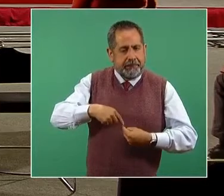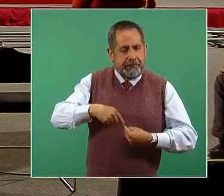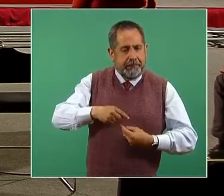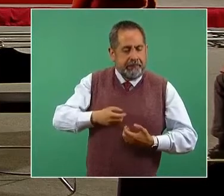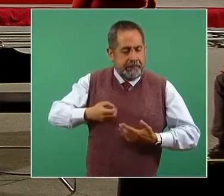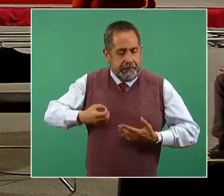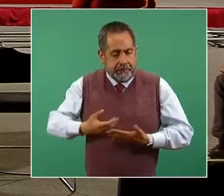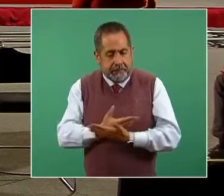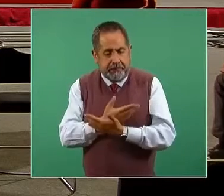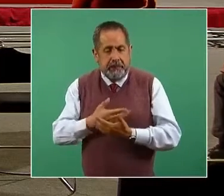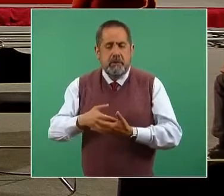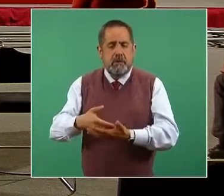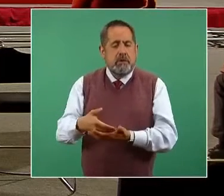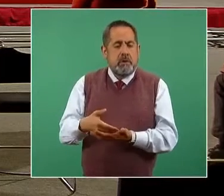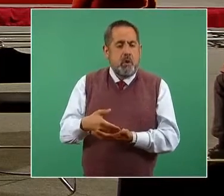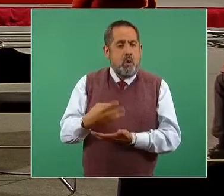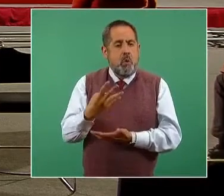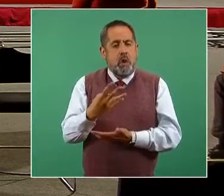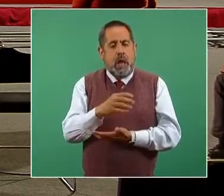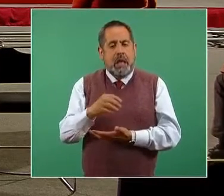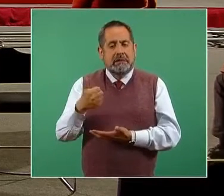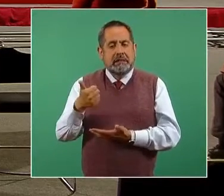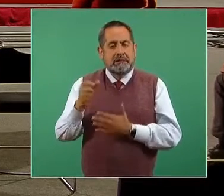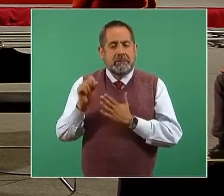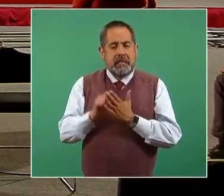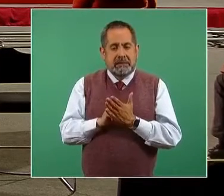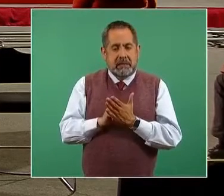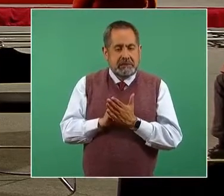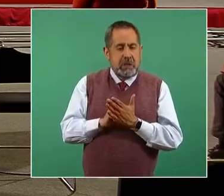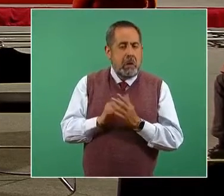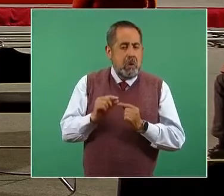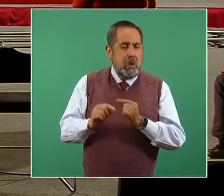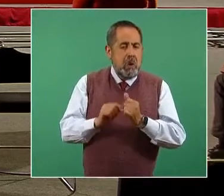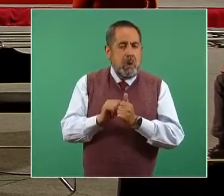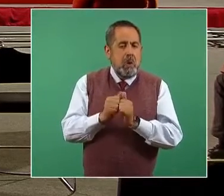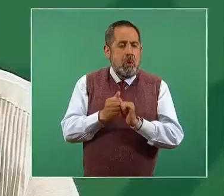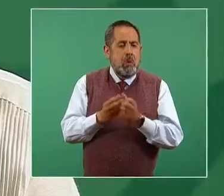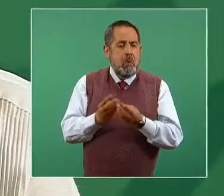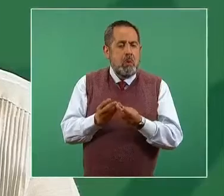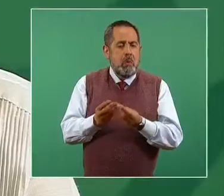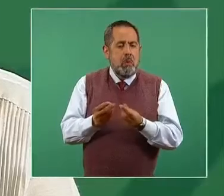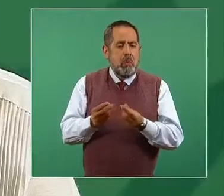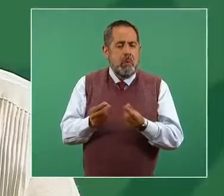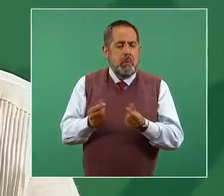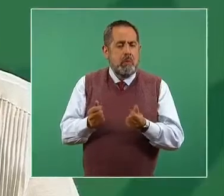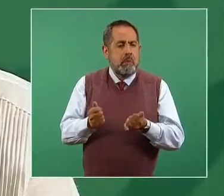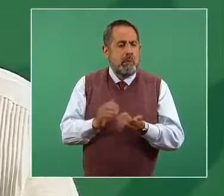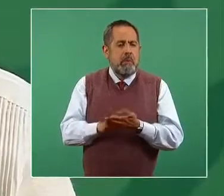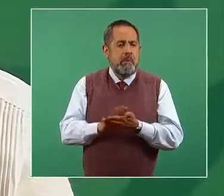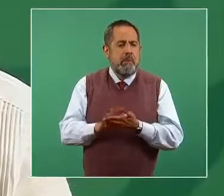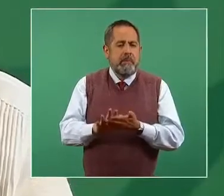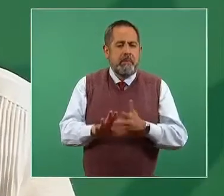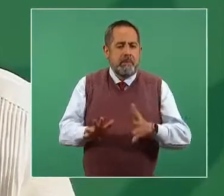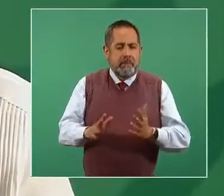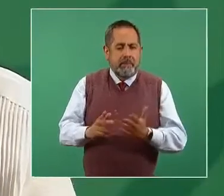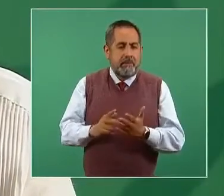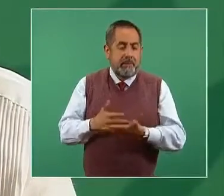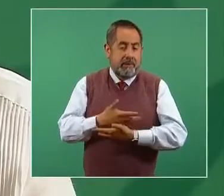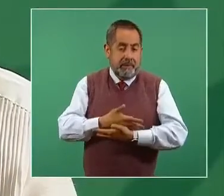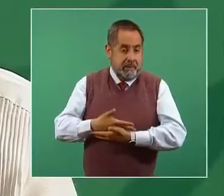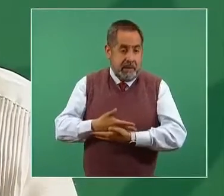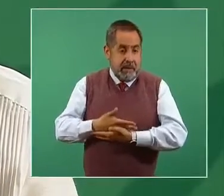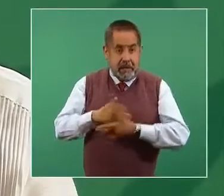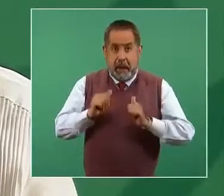durante aproximadamente 4 a 6 meses. Después, por un proceso de degradación natural, empiezan a perderse y la niña no